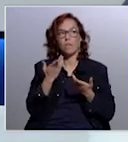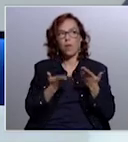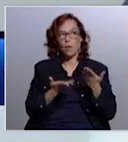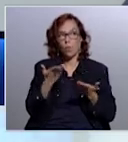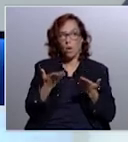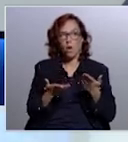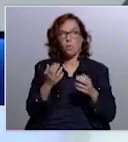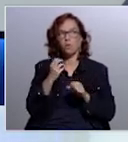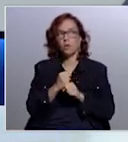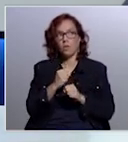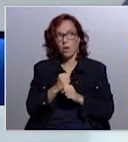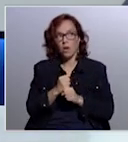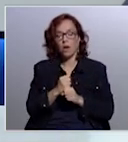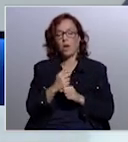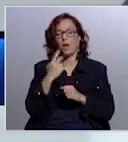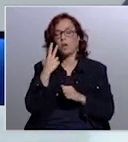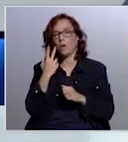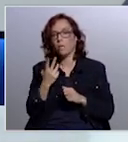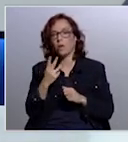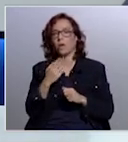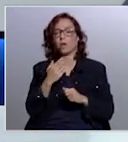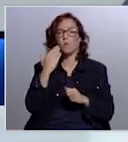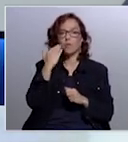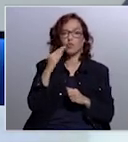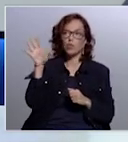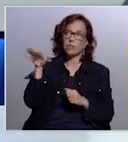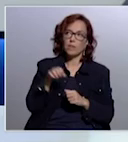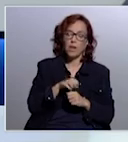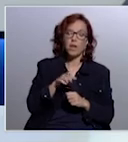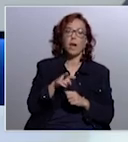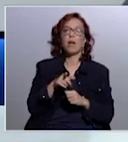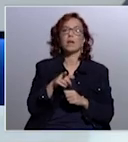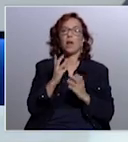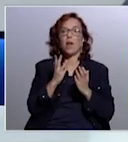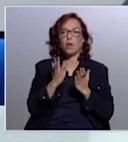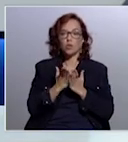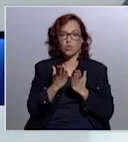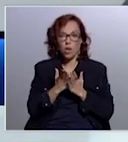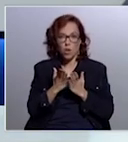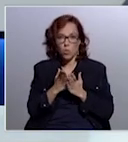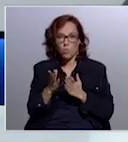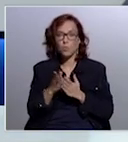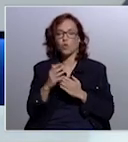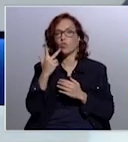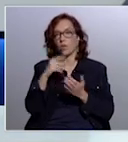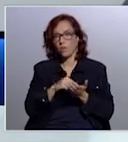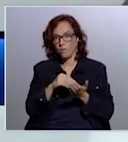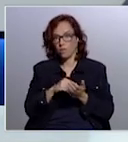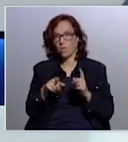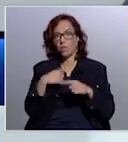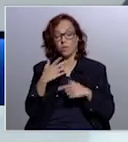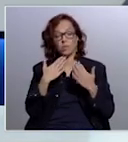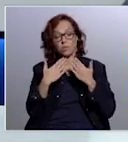trabajamos con fichas didácticas hacemos que los docentes traigan a sus alumnos por lo menos tres veces al teatro y tienen charla posterior con los elencos